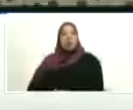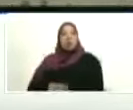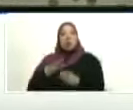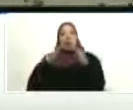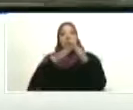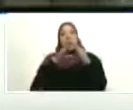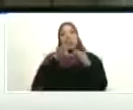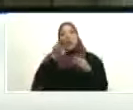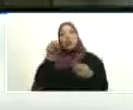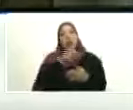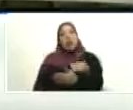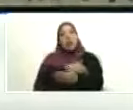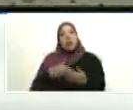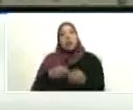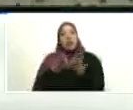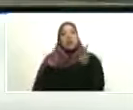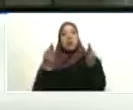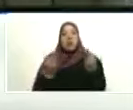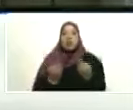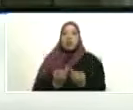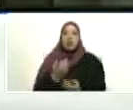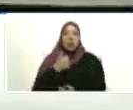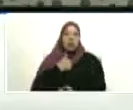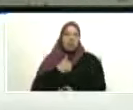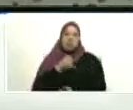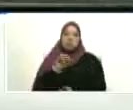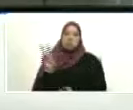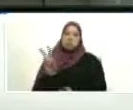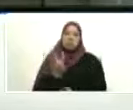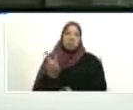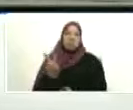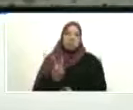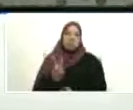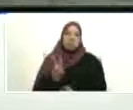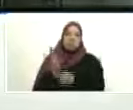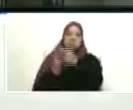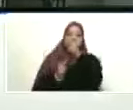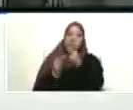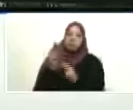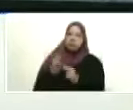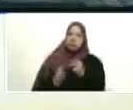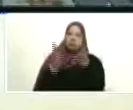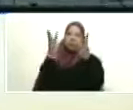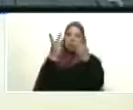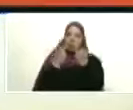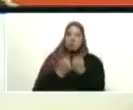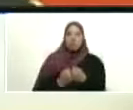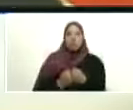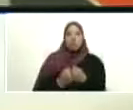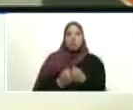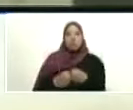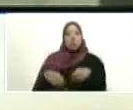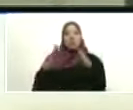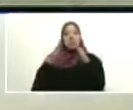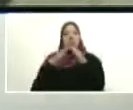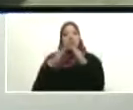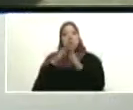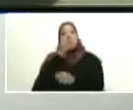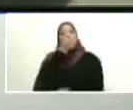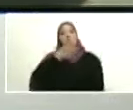30 millones de habitantes. ¿Ah? Y no solo que construya viviendas, el número, sino que construya la